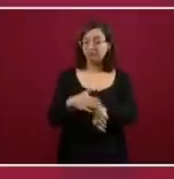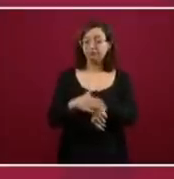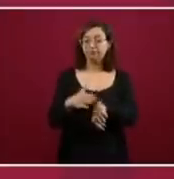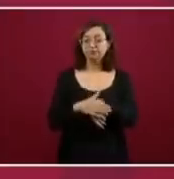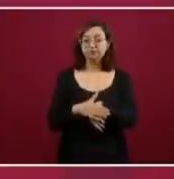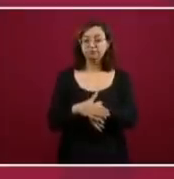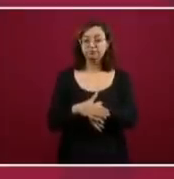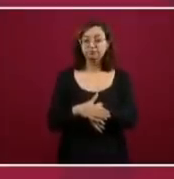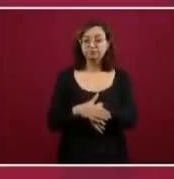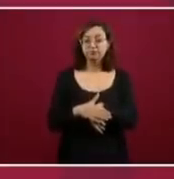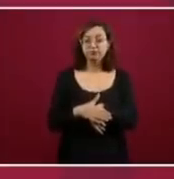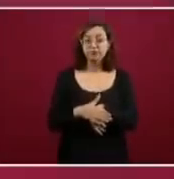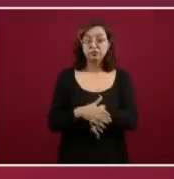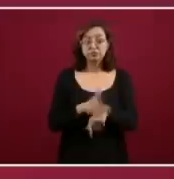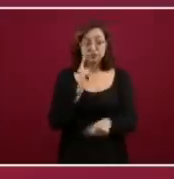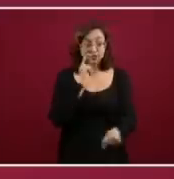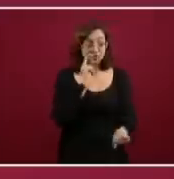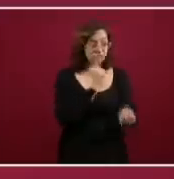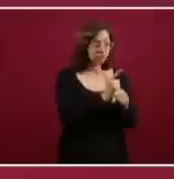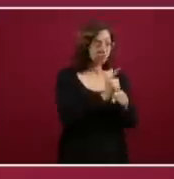si tenemos información